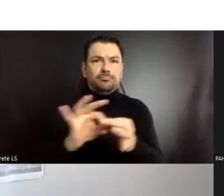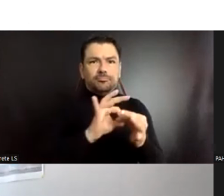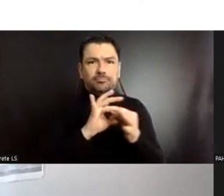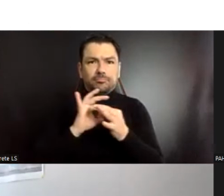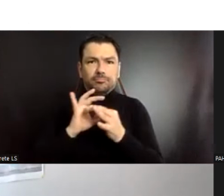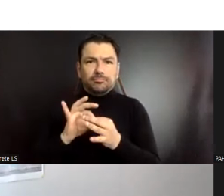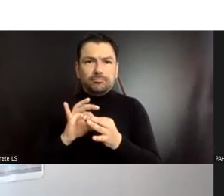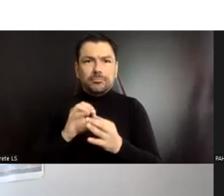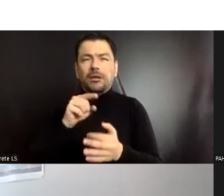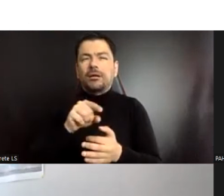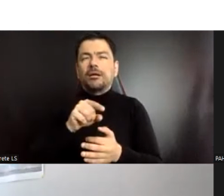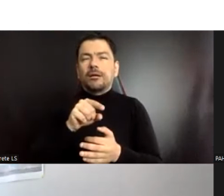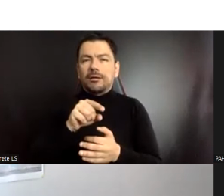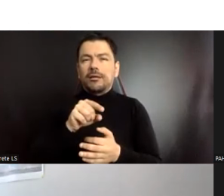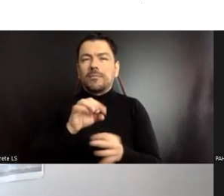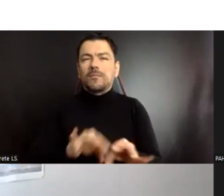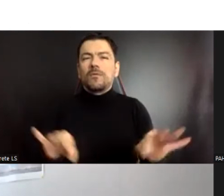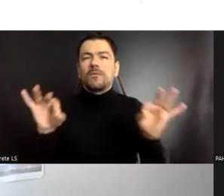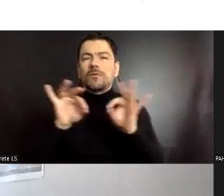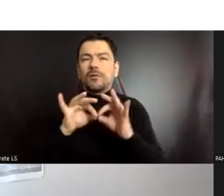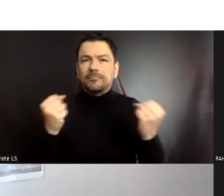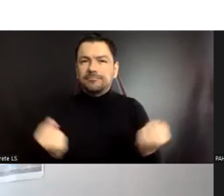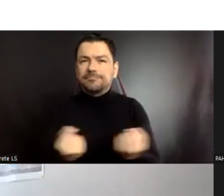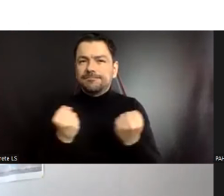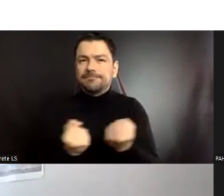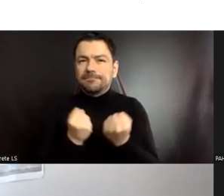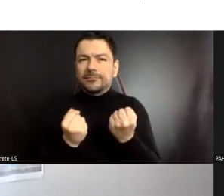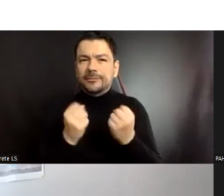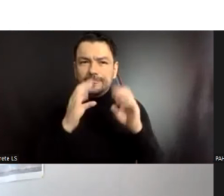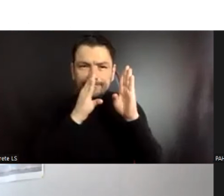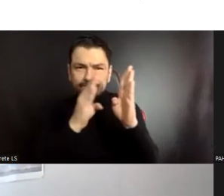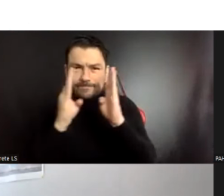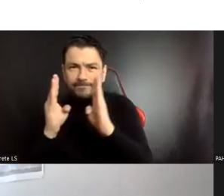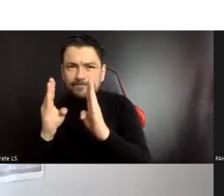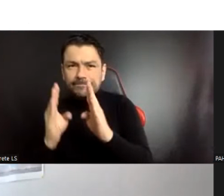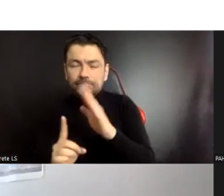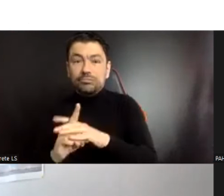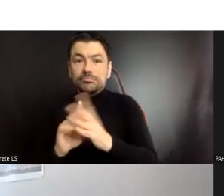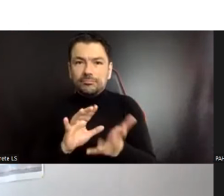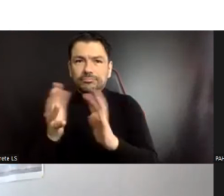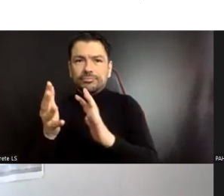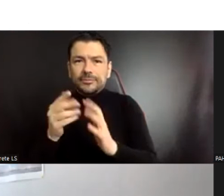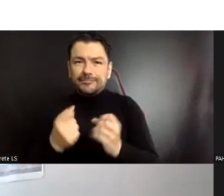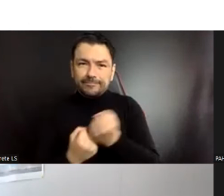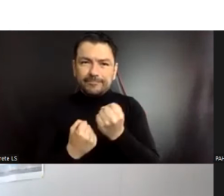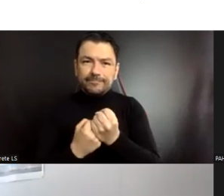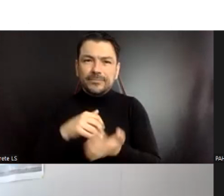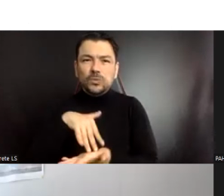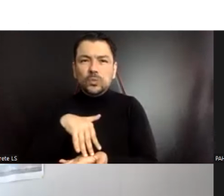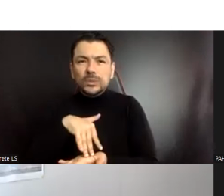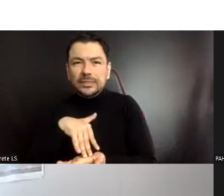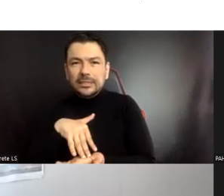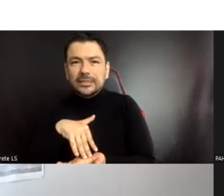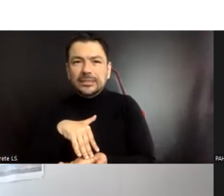su gestión de respuesta a emergencias y ver en qué son débiles. Eso puede ayudar a crear una conversación con los